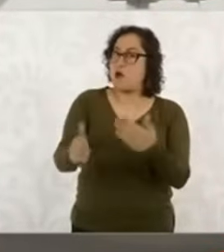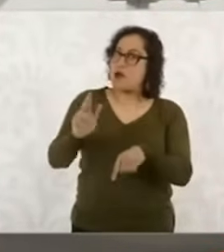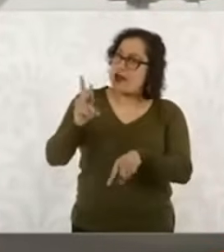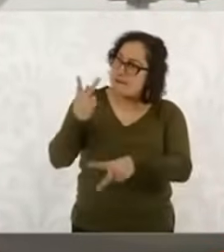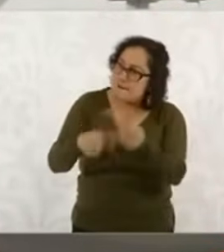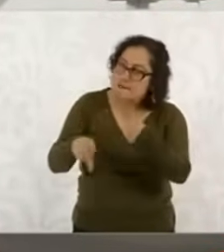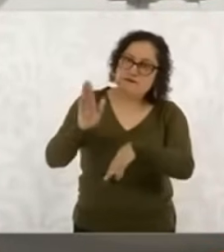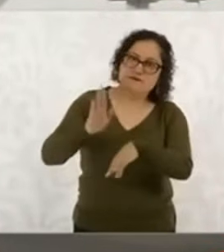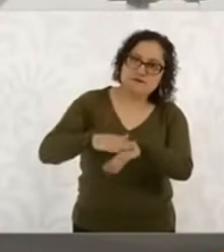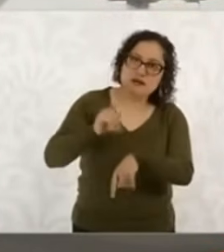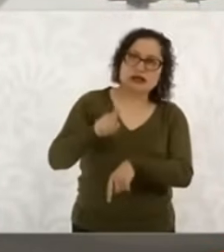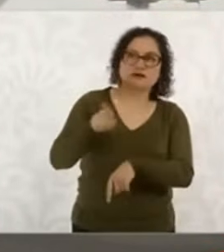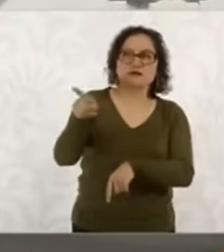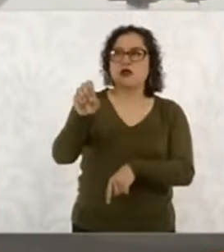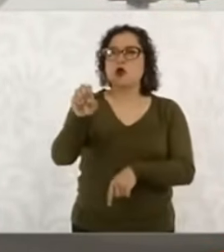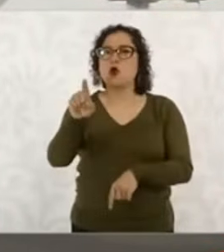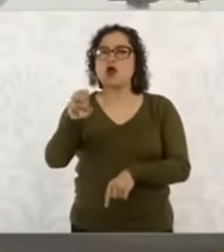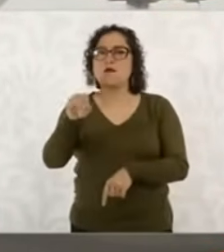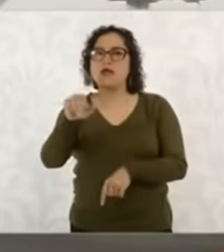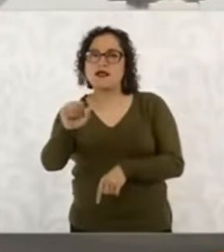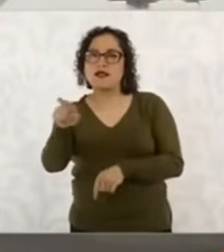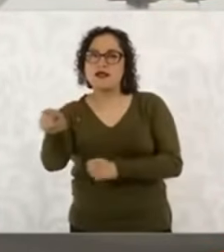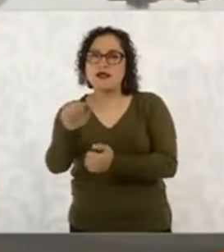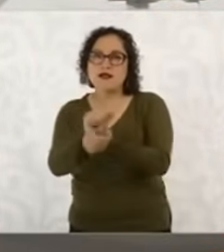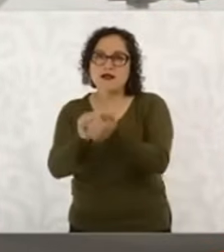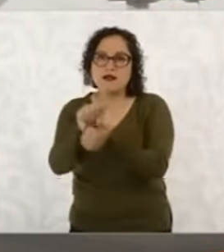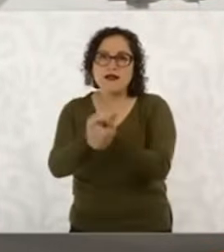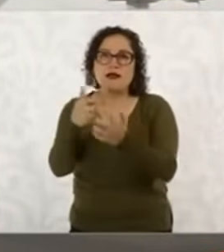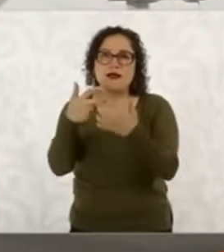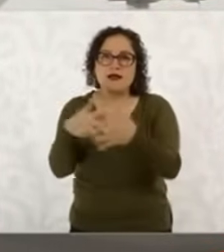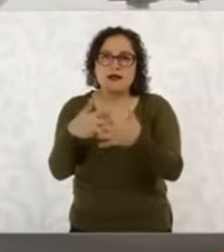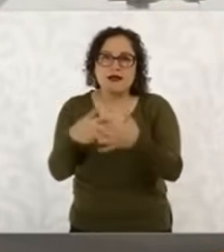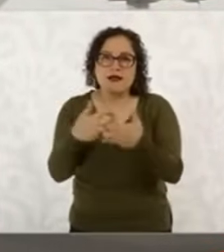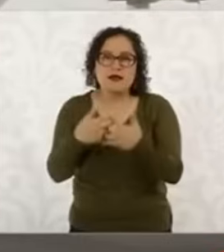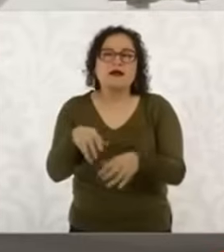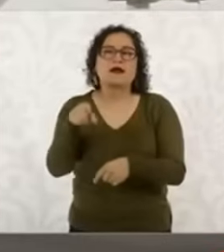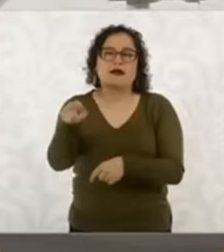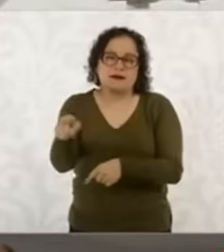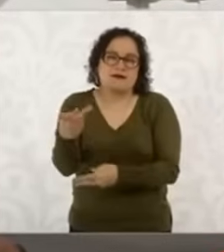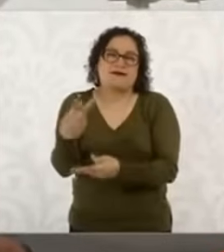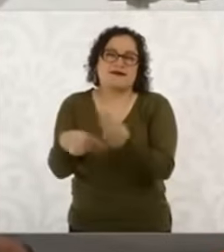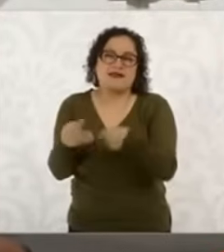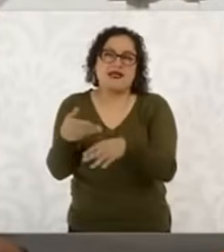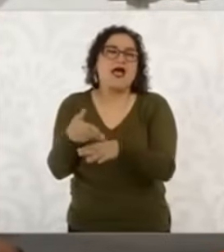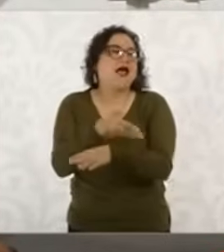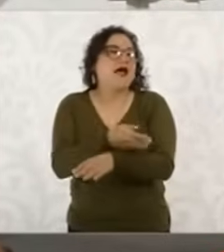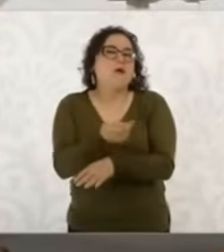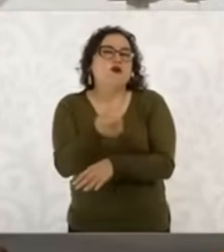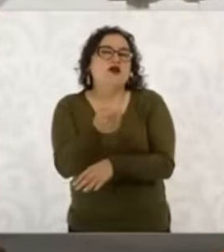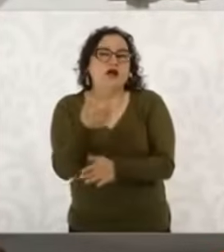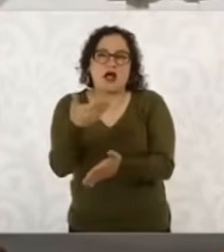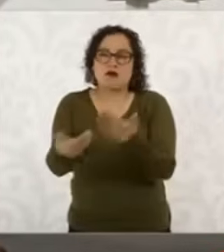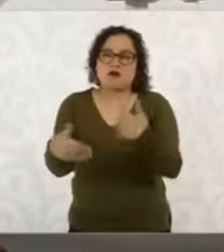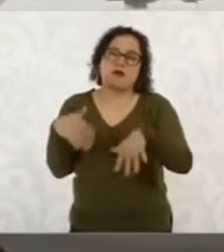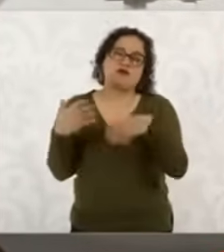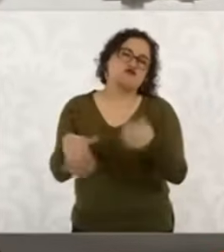refinería Olmeca tuvo, todavía no estaba a toda su producción.